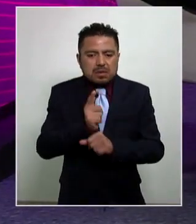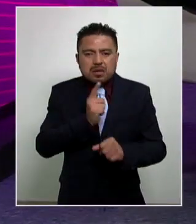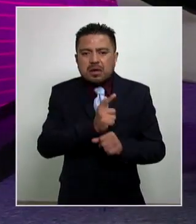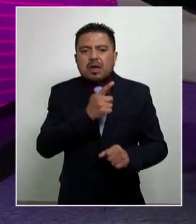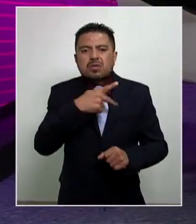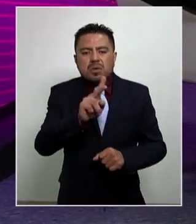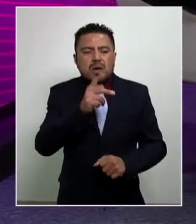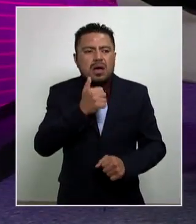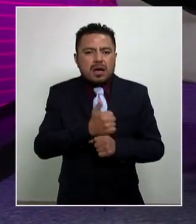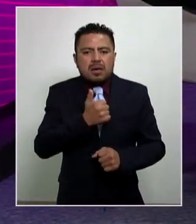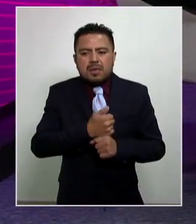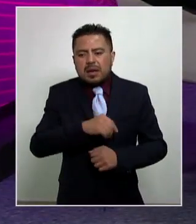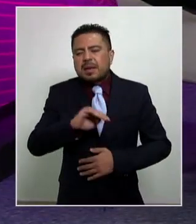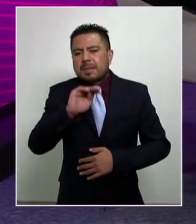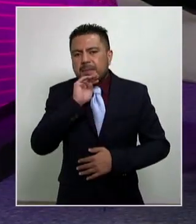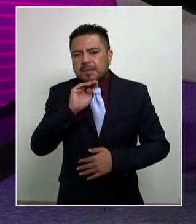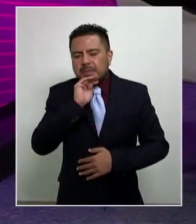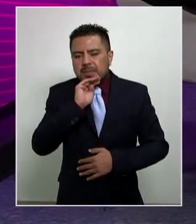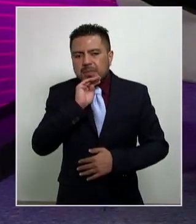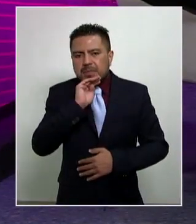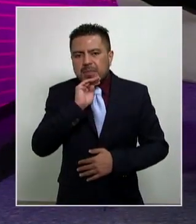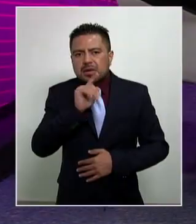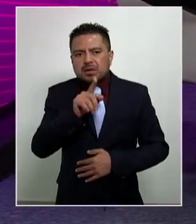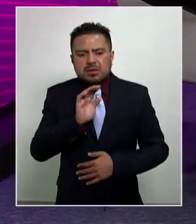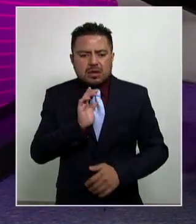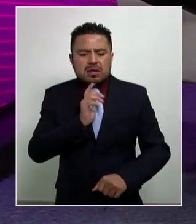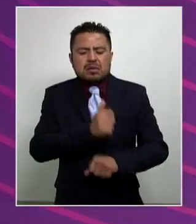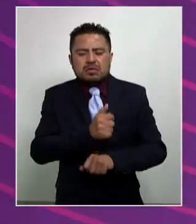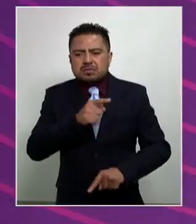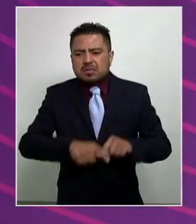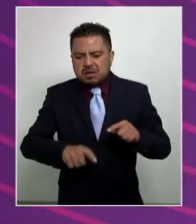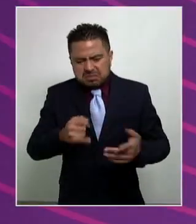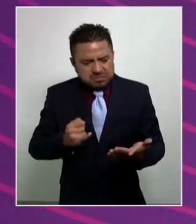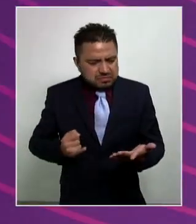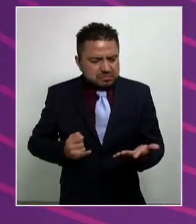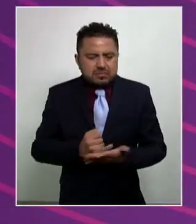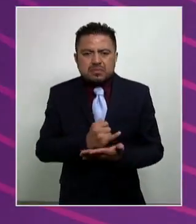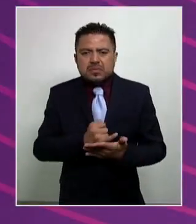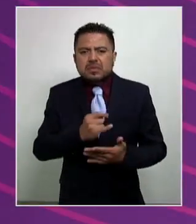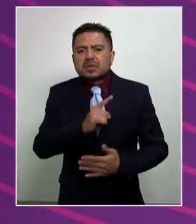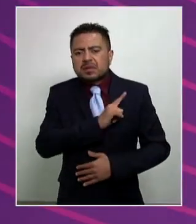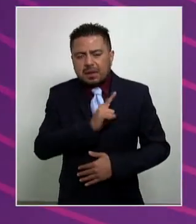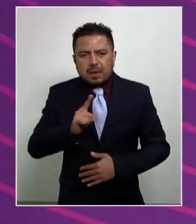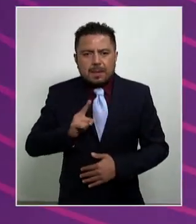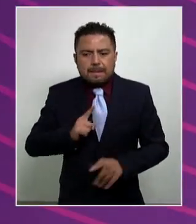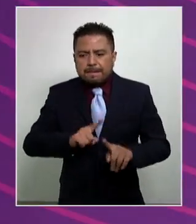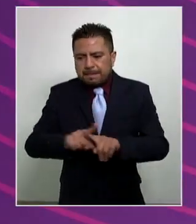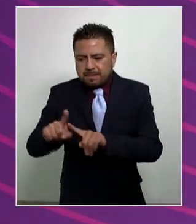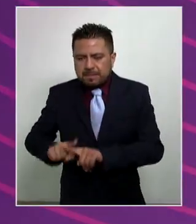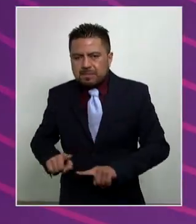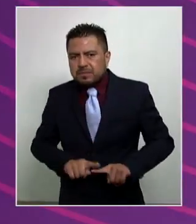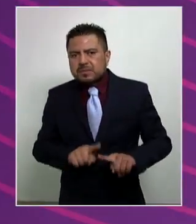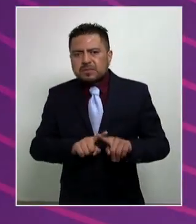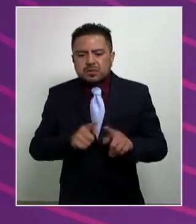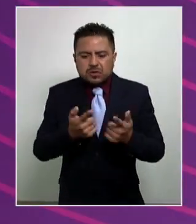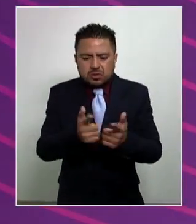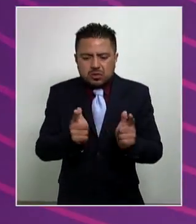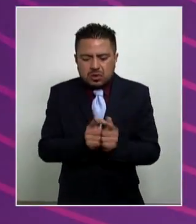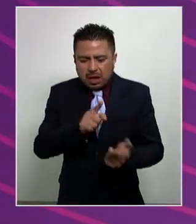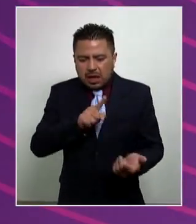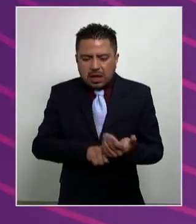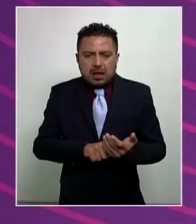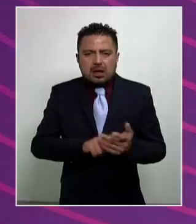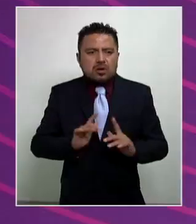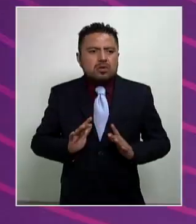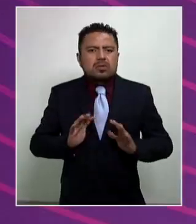tu abuela, de tu madre, y entonces te autoadscribes, en definitivo, que tienes distintas etnias dentro de tu